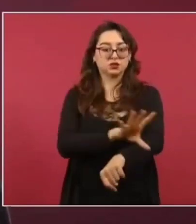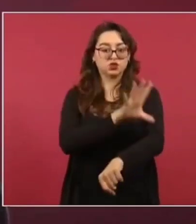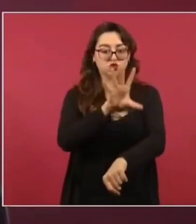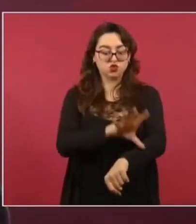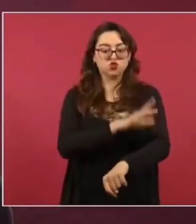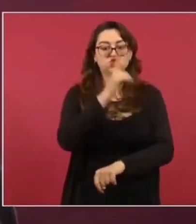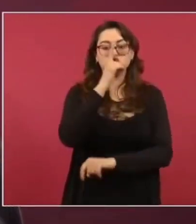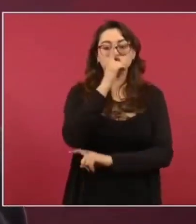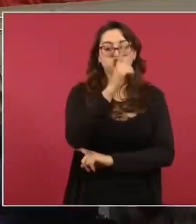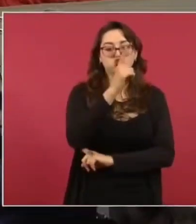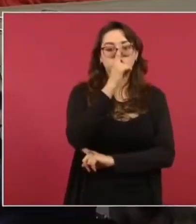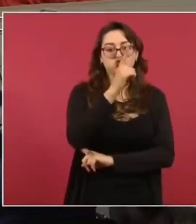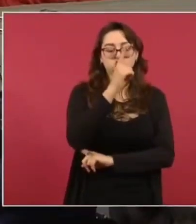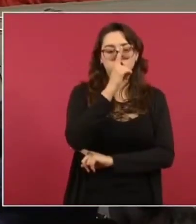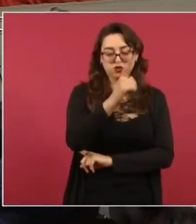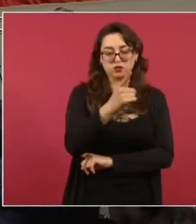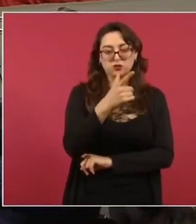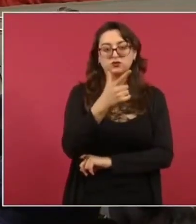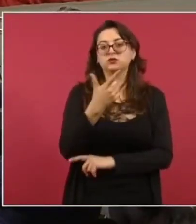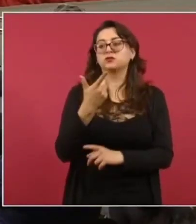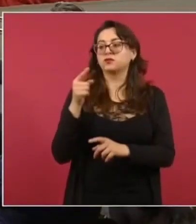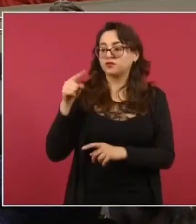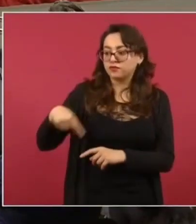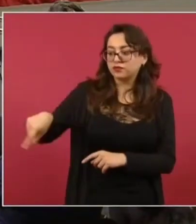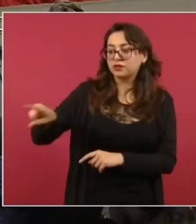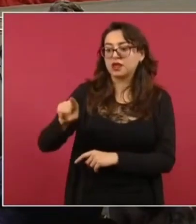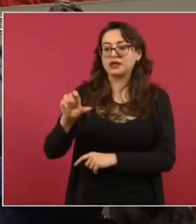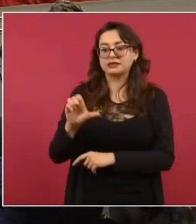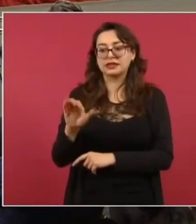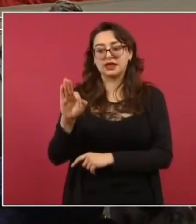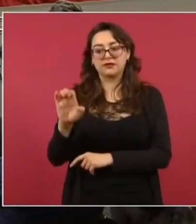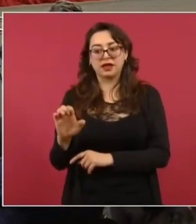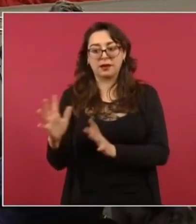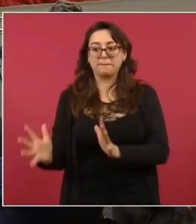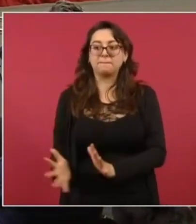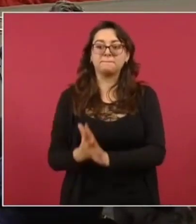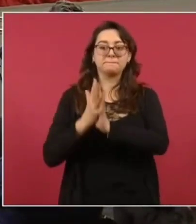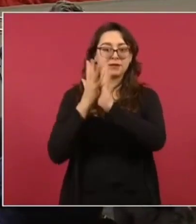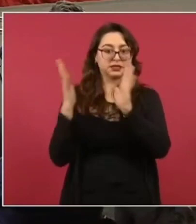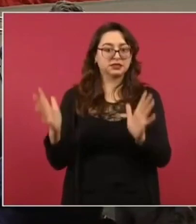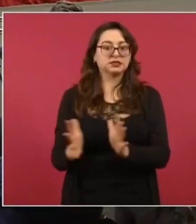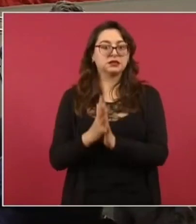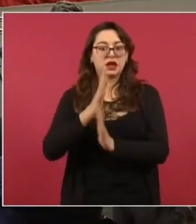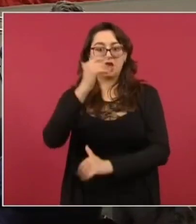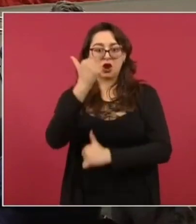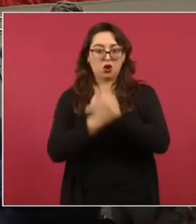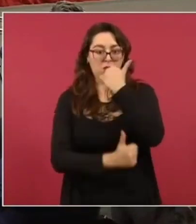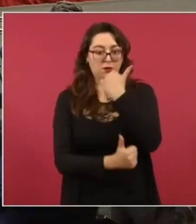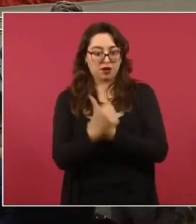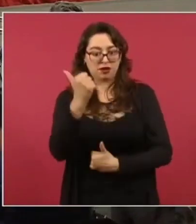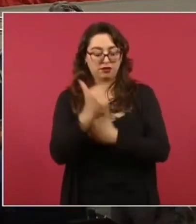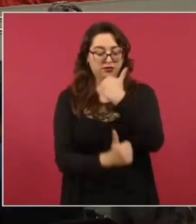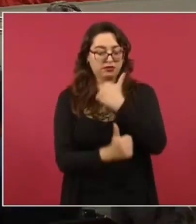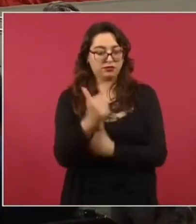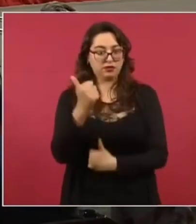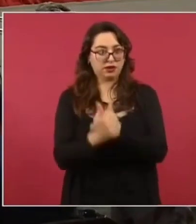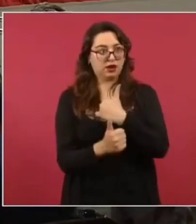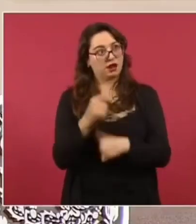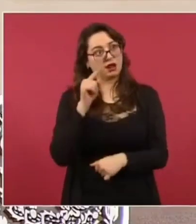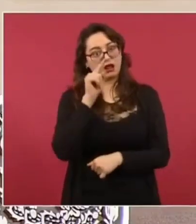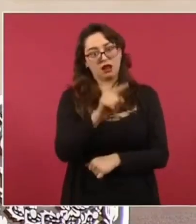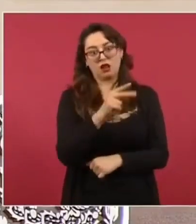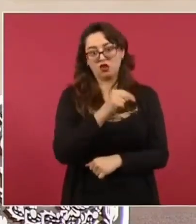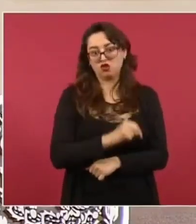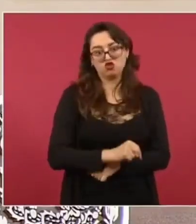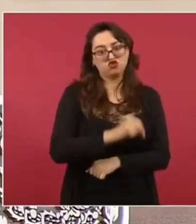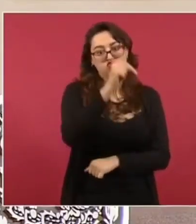Comisión una mayor participación en un mercado de alto crecimiento que es el del nor-noreste, en